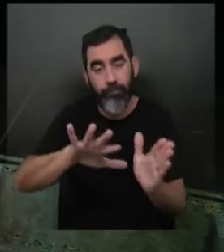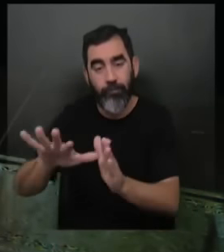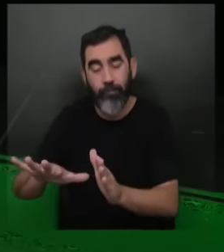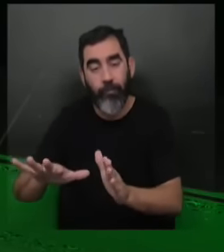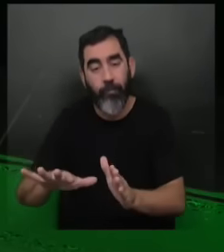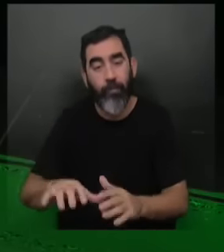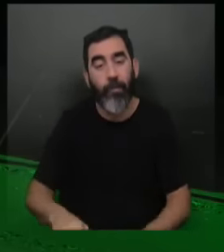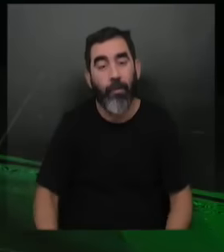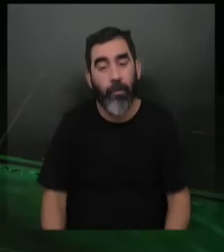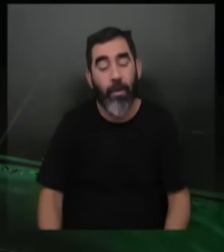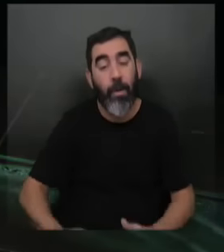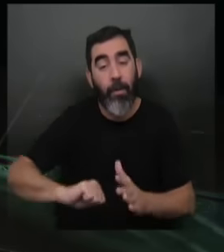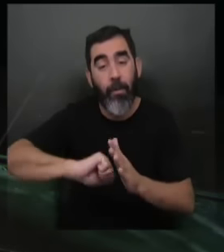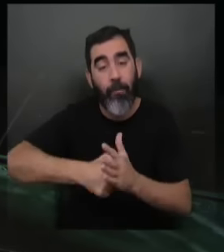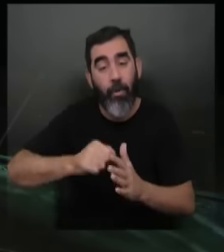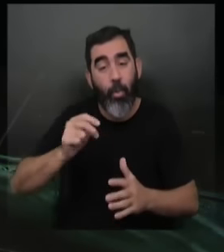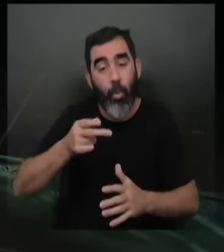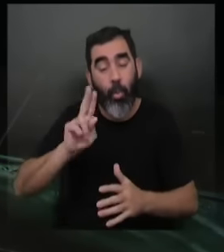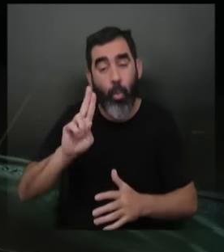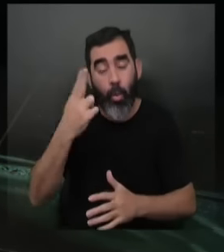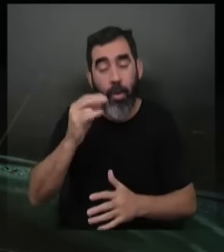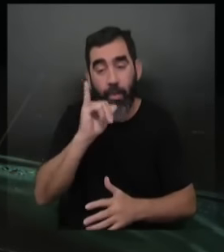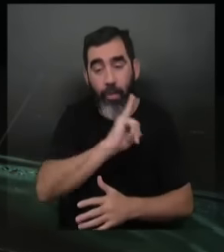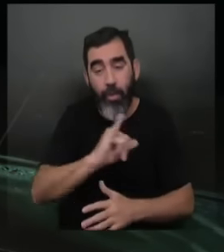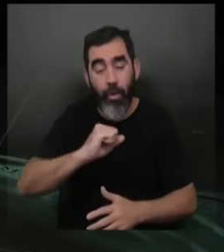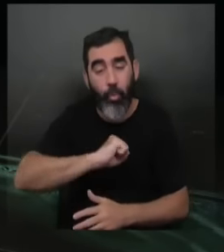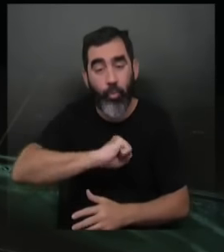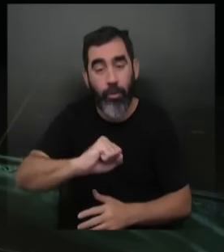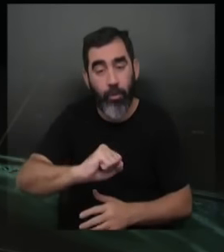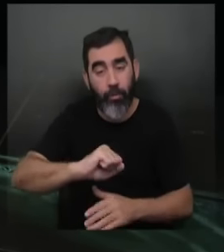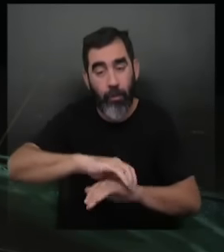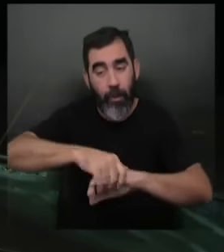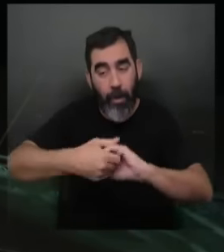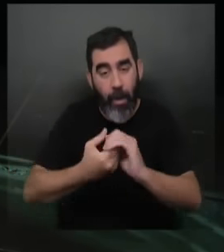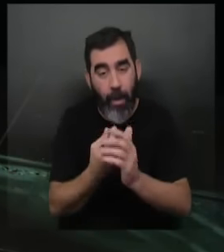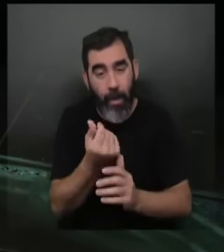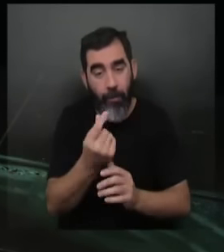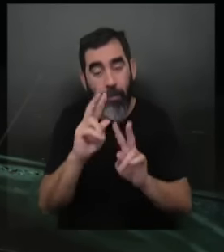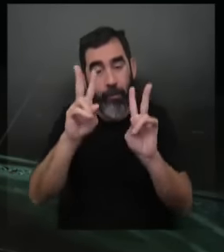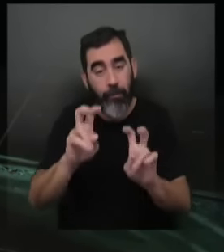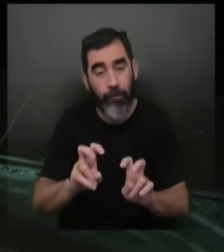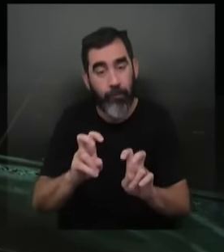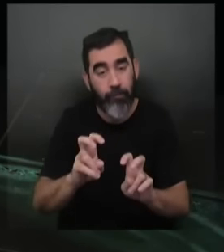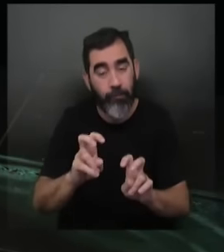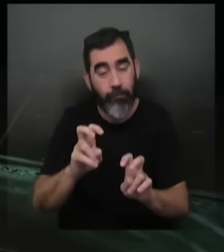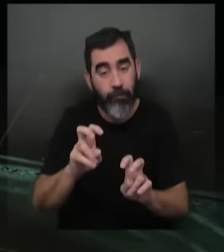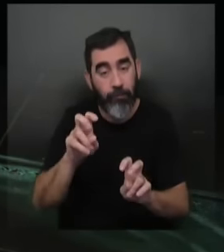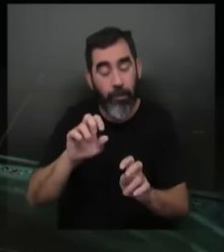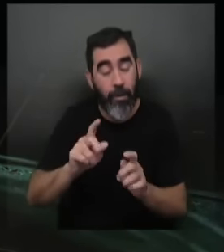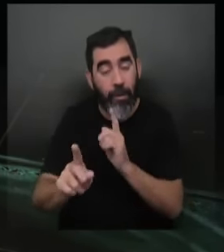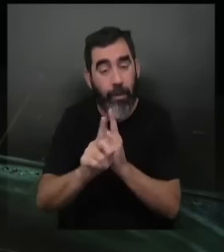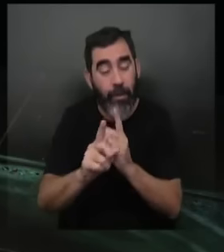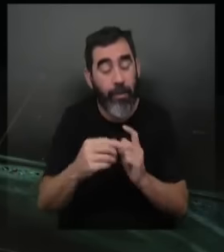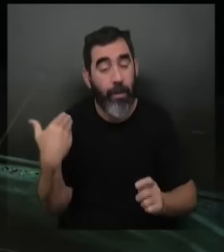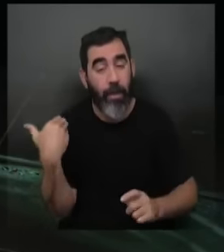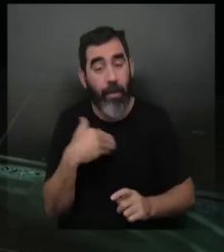Bank heritage en Uruguay fue denunciado de la justicia por estafa y lavado de activos en el marco de operaciones que involucran a clientela